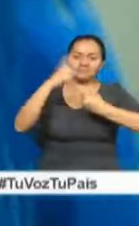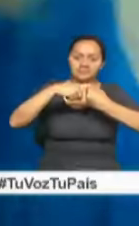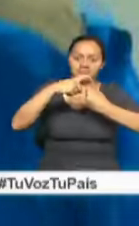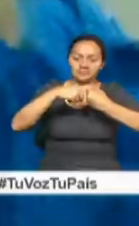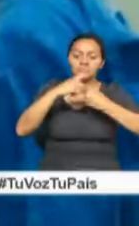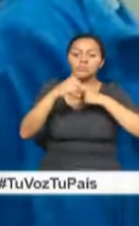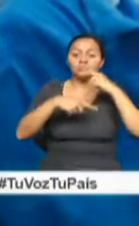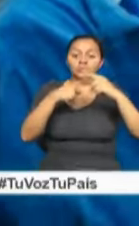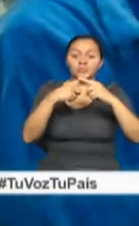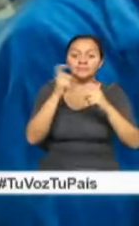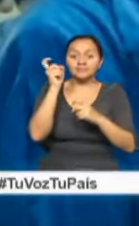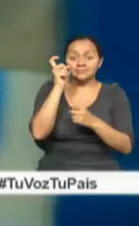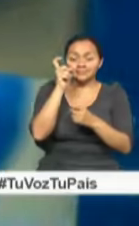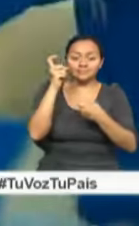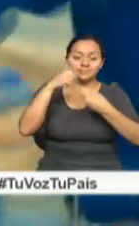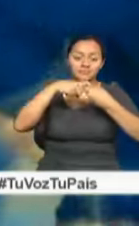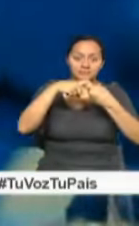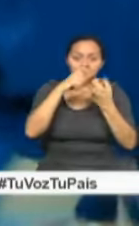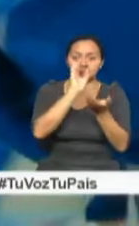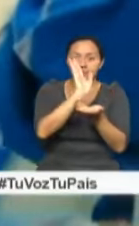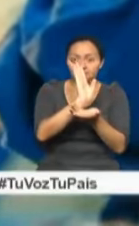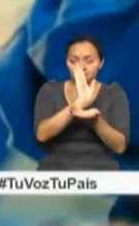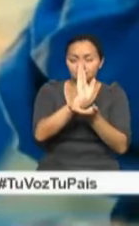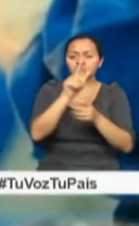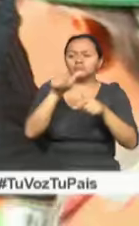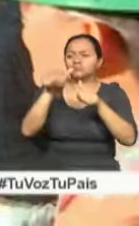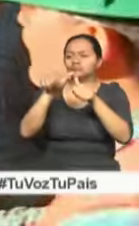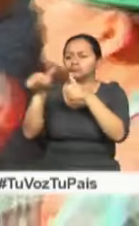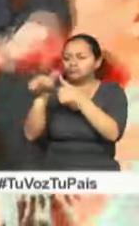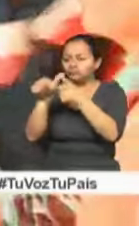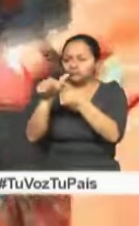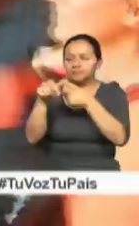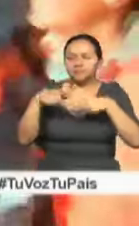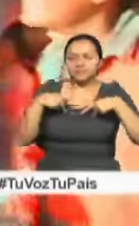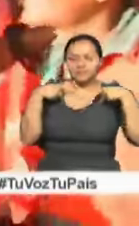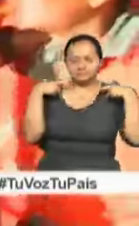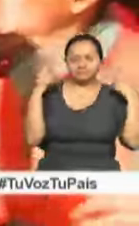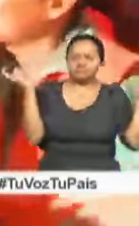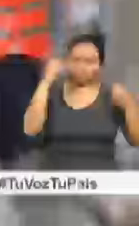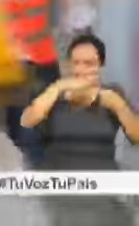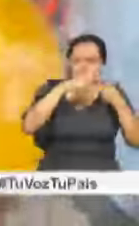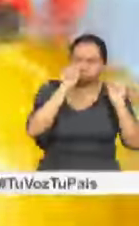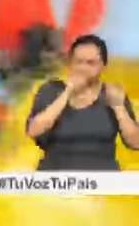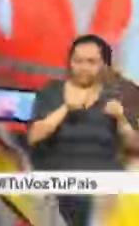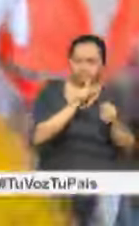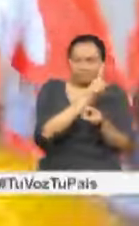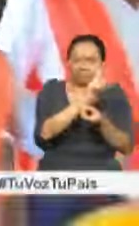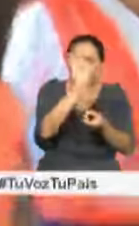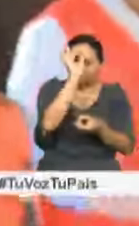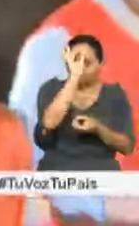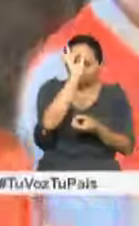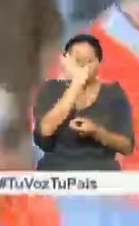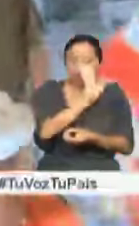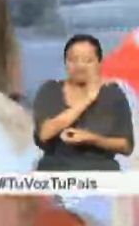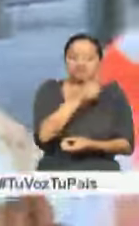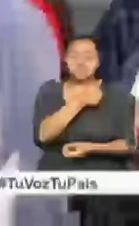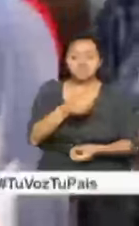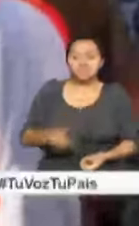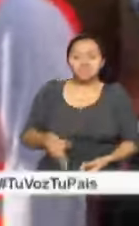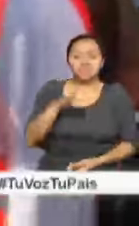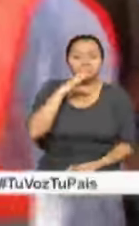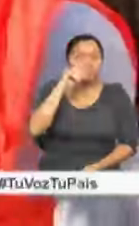jubilados y ciudadanía de la localidad y sectores aledaños. El presidente Rafael Correa y el presidente del IES, Richard